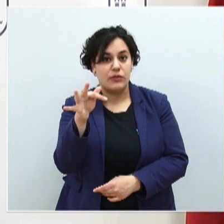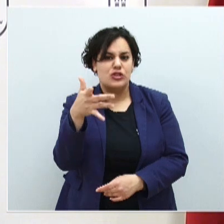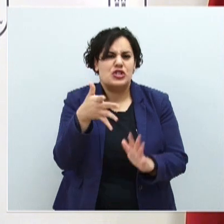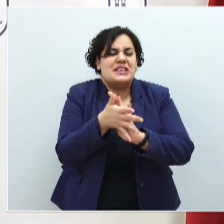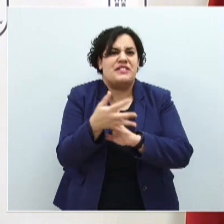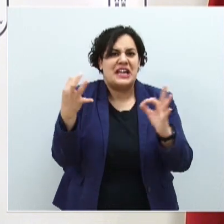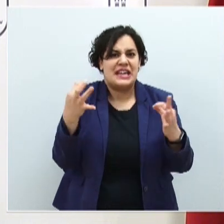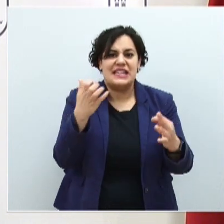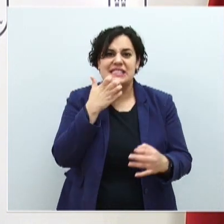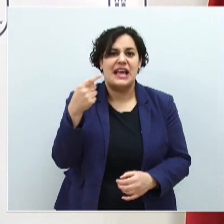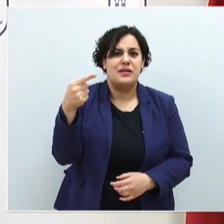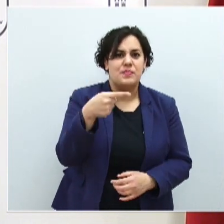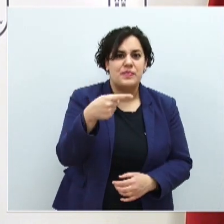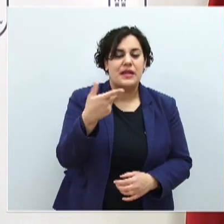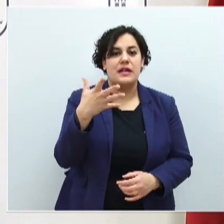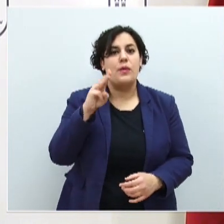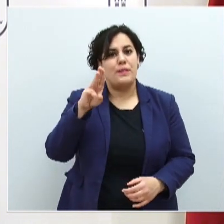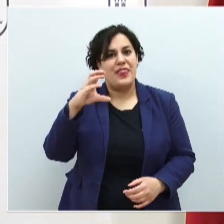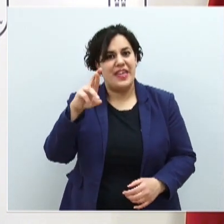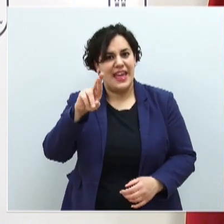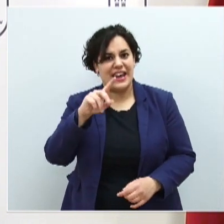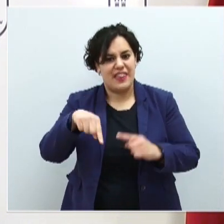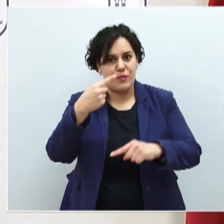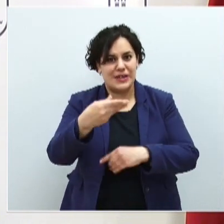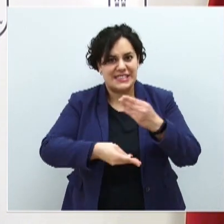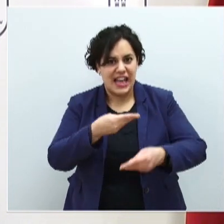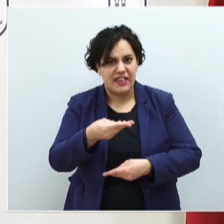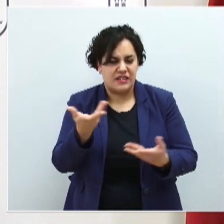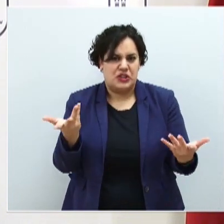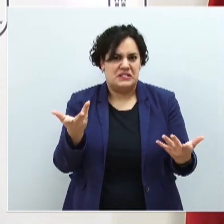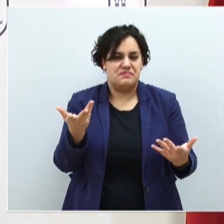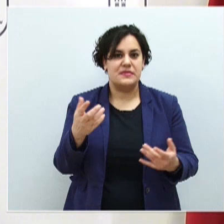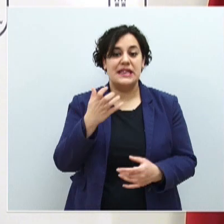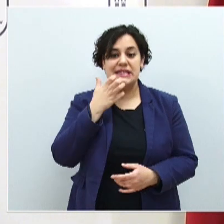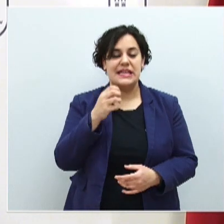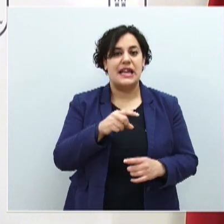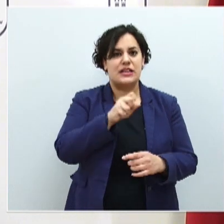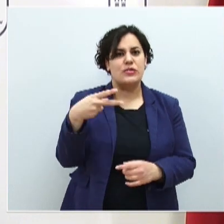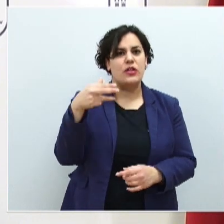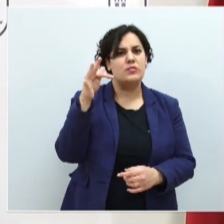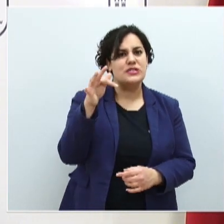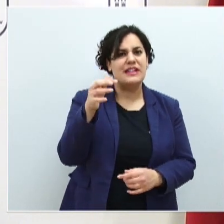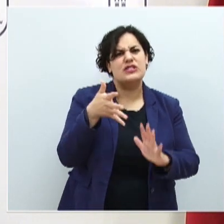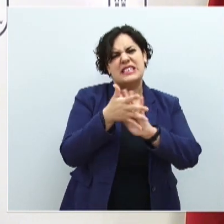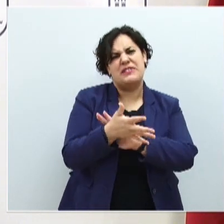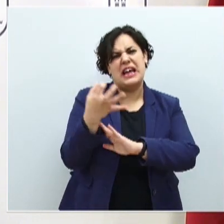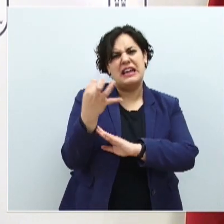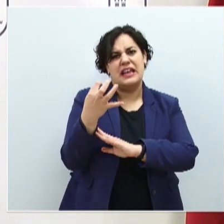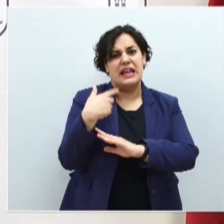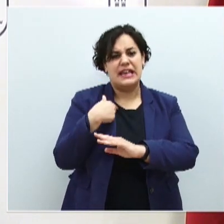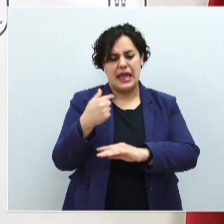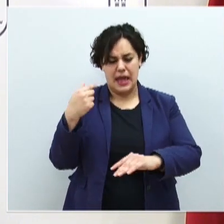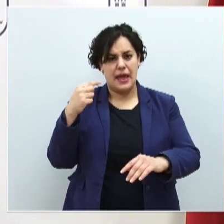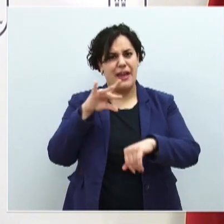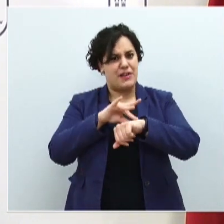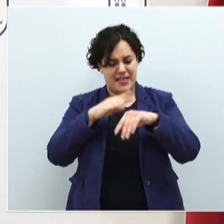significa? Si es negativo, va a hacerse una PCR, ¿cómo va a ir entonces a hacerse una PCR? Si sale positivo, ¿qué quiere decir? Que no, que ha pasado la enfermedad,